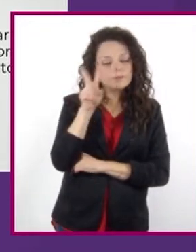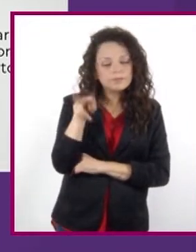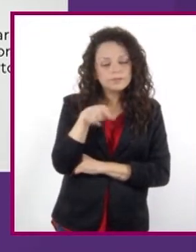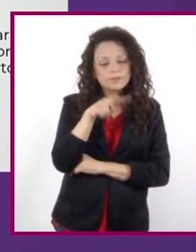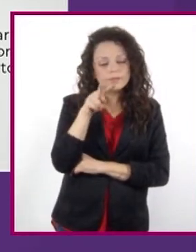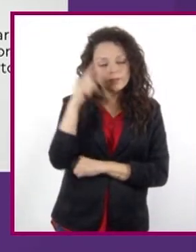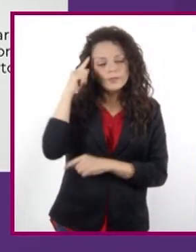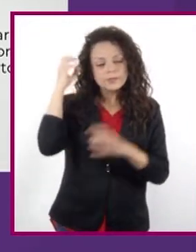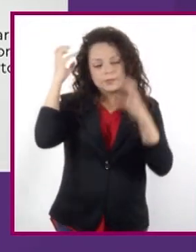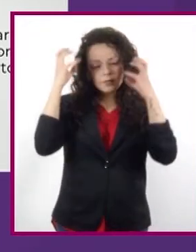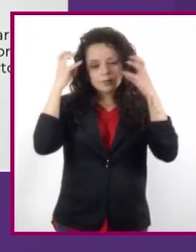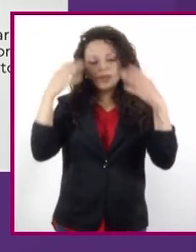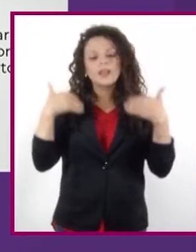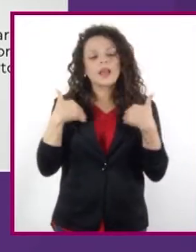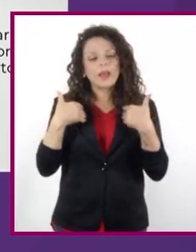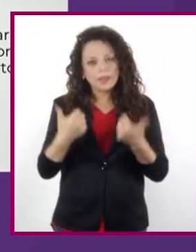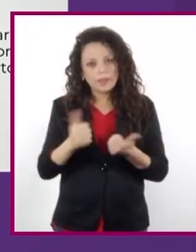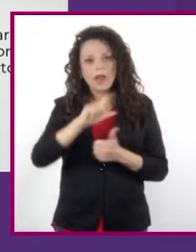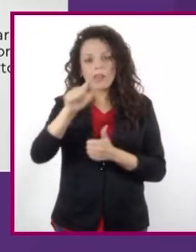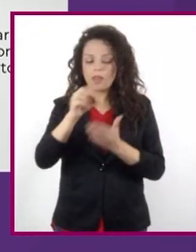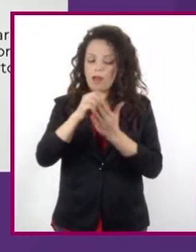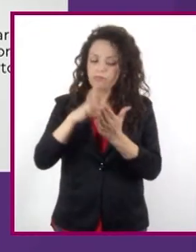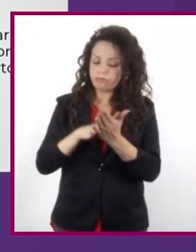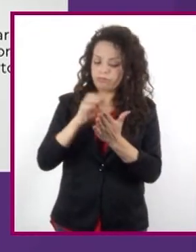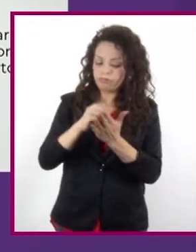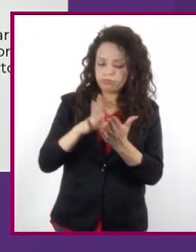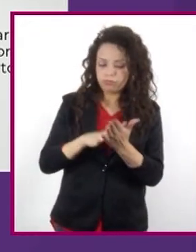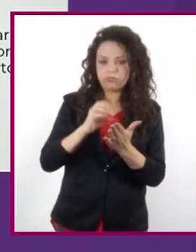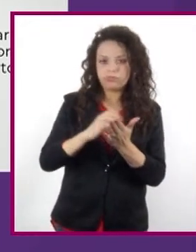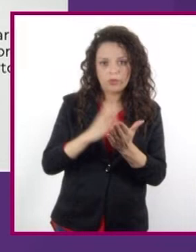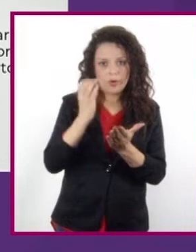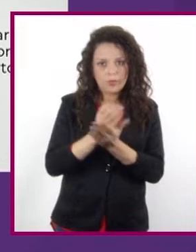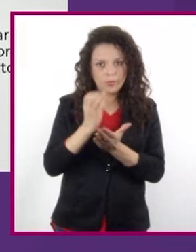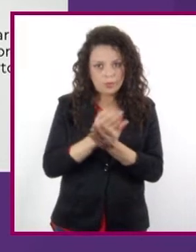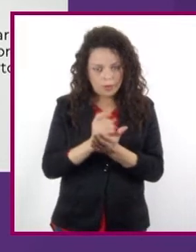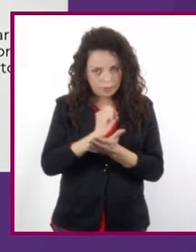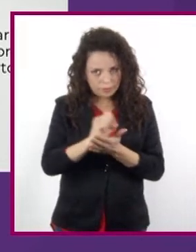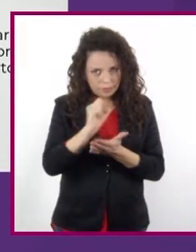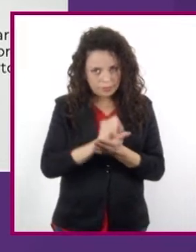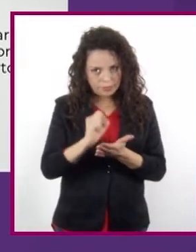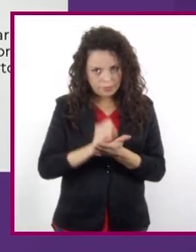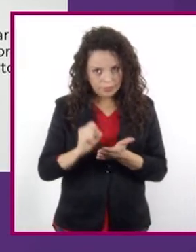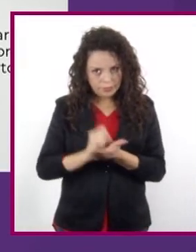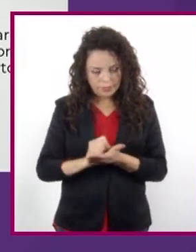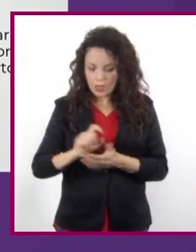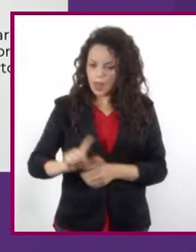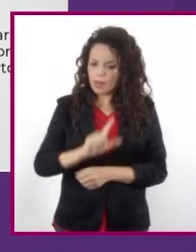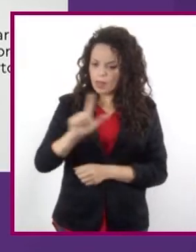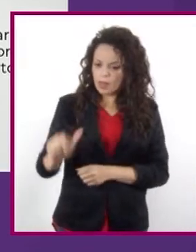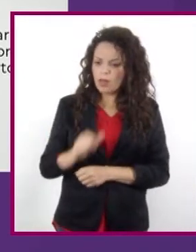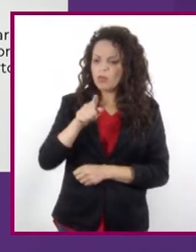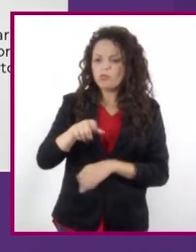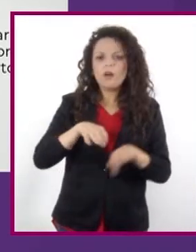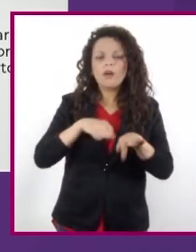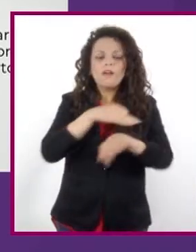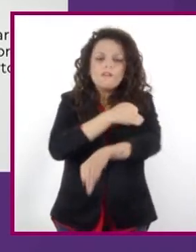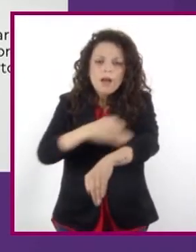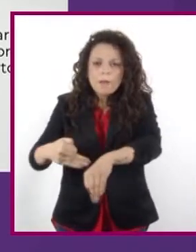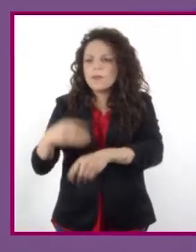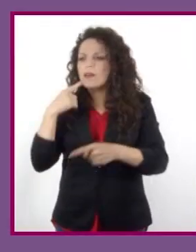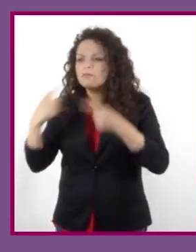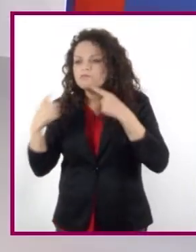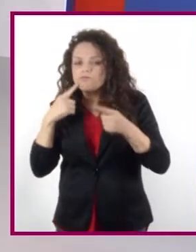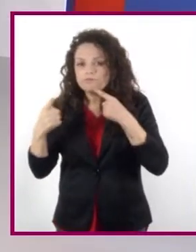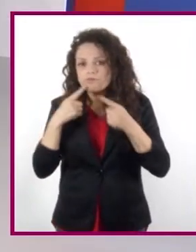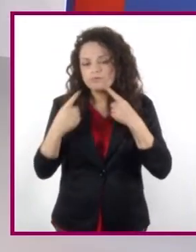su entorno. Registren sus ideas, inquietudes, dudas y hallazgos. Luego, coméntenlo con su familia y personas